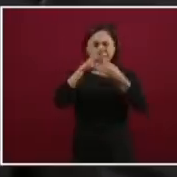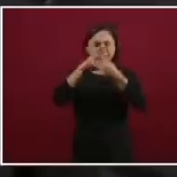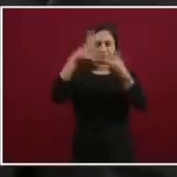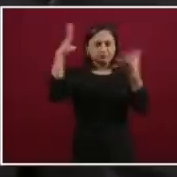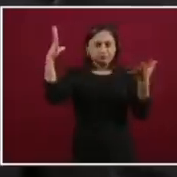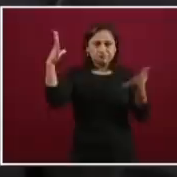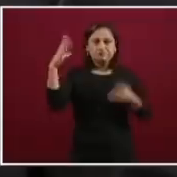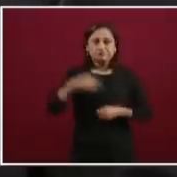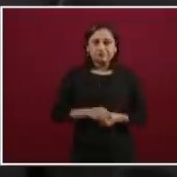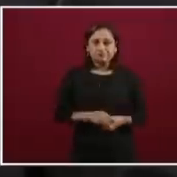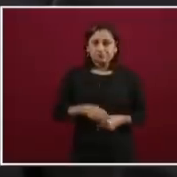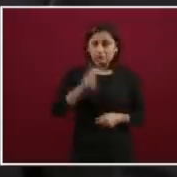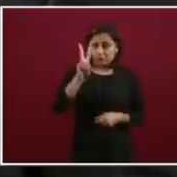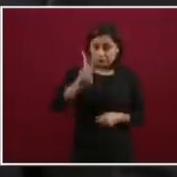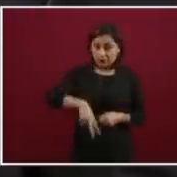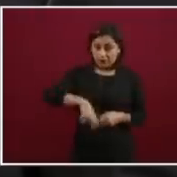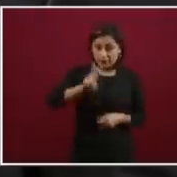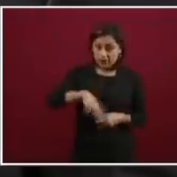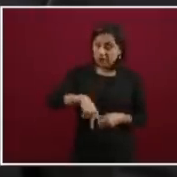eso está aprobado